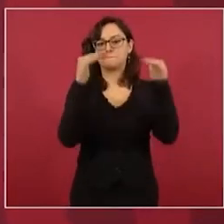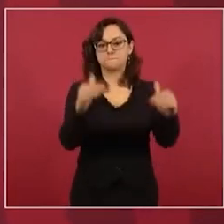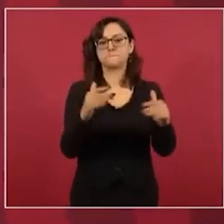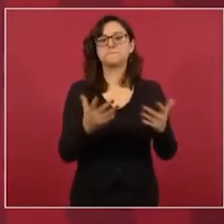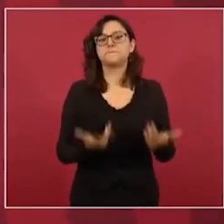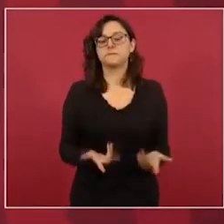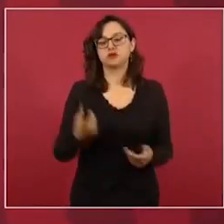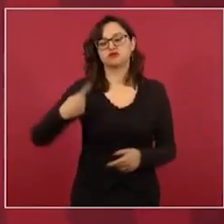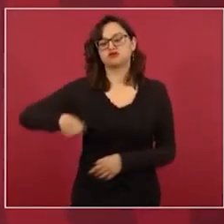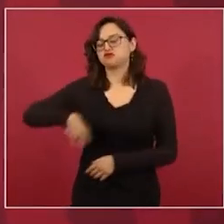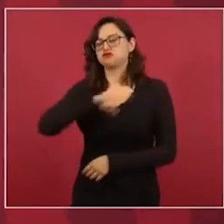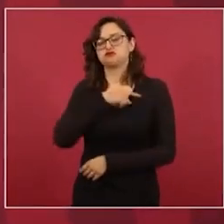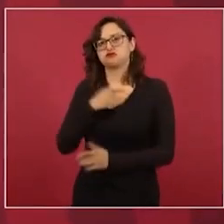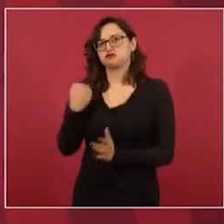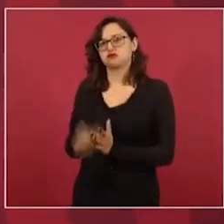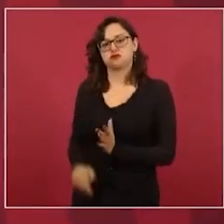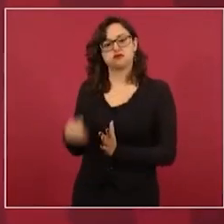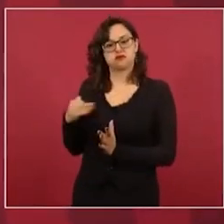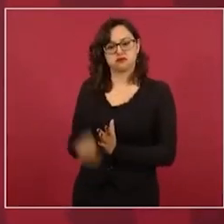generacionalmente hablando.